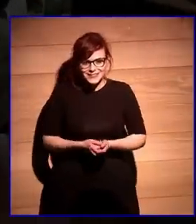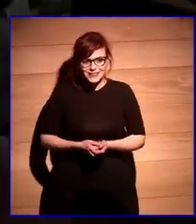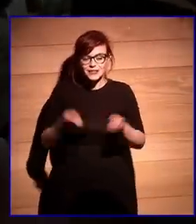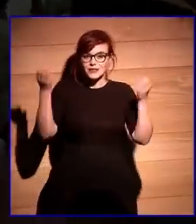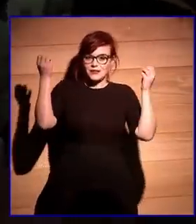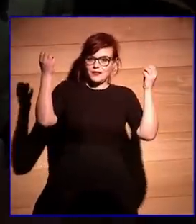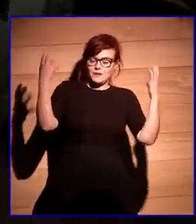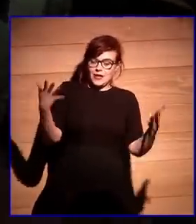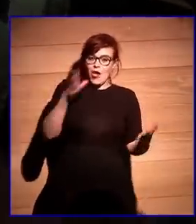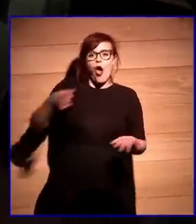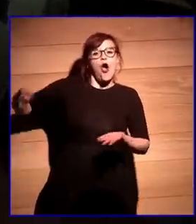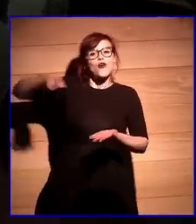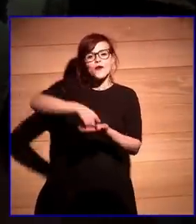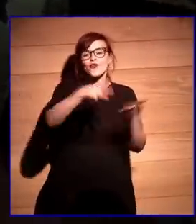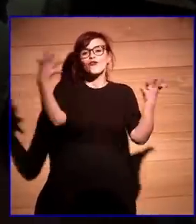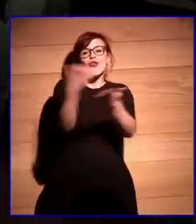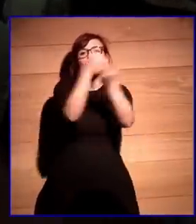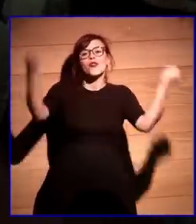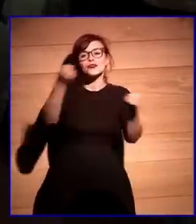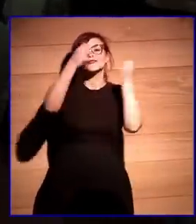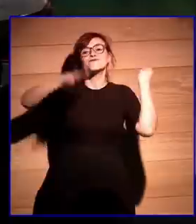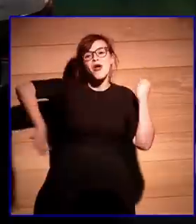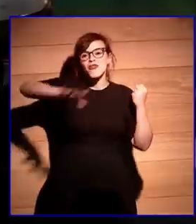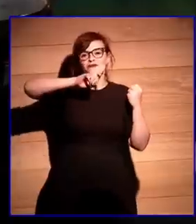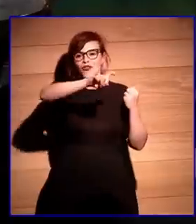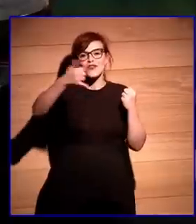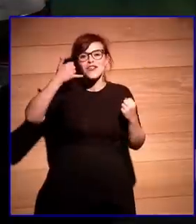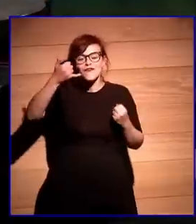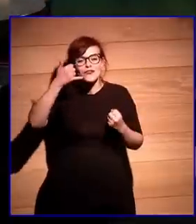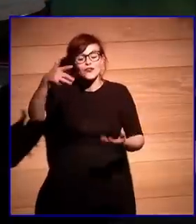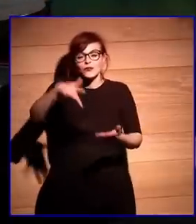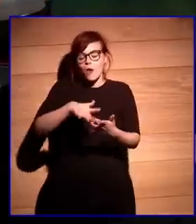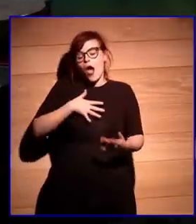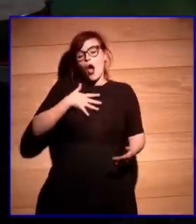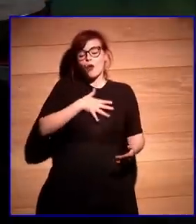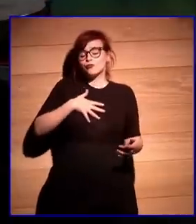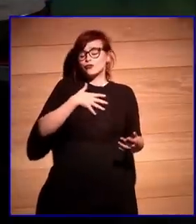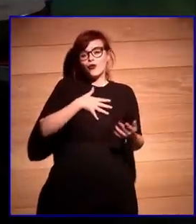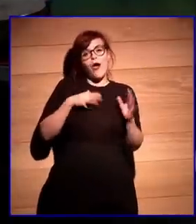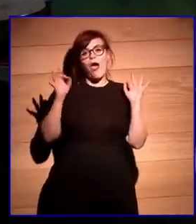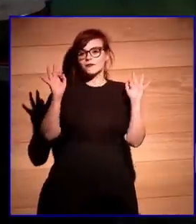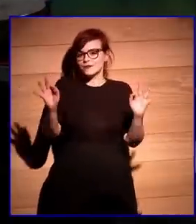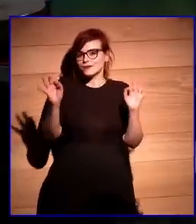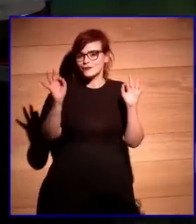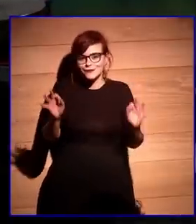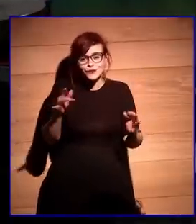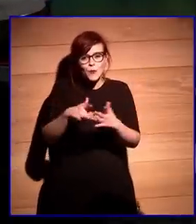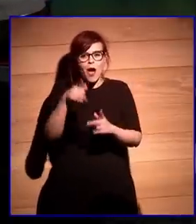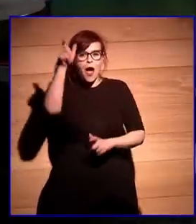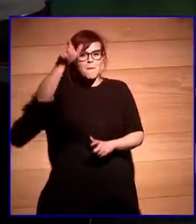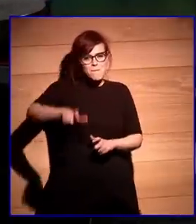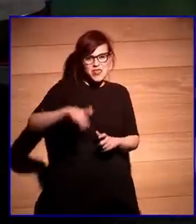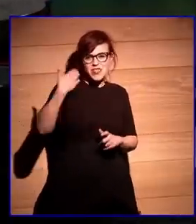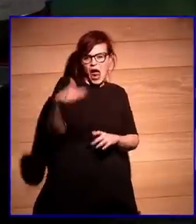Ay, aquí estamos en un nuevo Todopoderoso en el espacio Fundación Telefónica. Pues más a gusto que yo que sé qué. Vamos a hablar hoy de villanos,